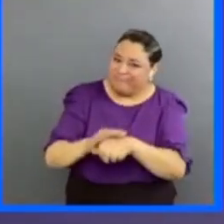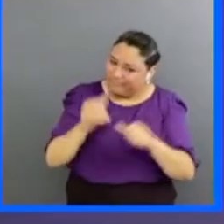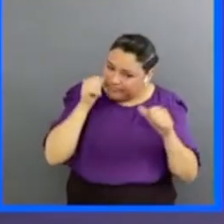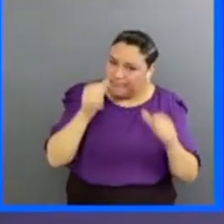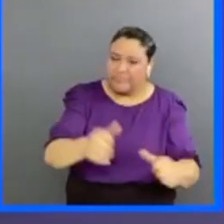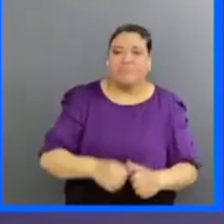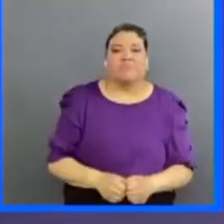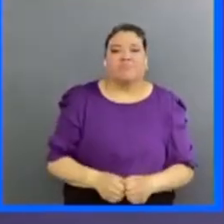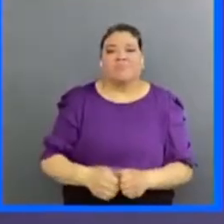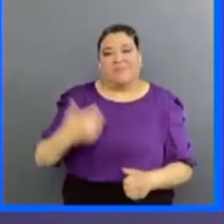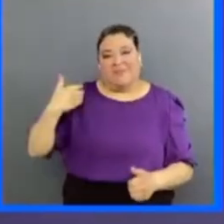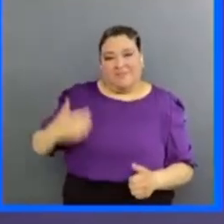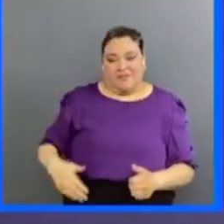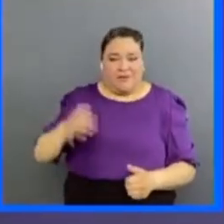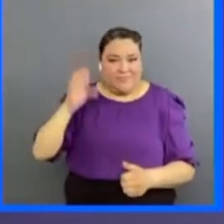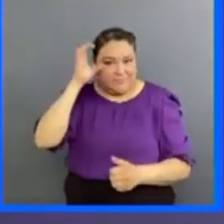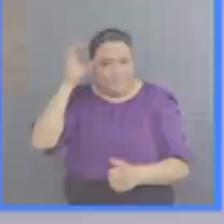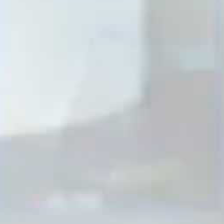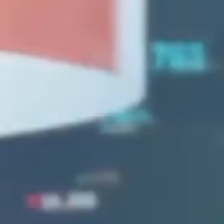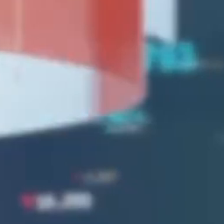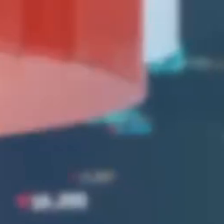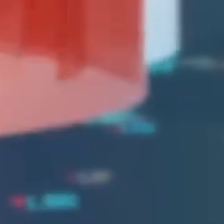TV, Citlali Pérez.